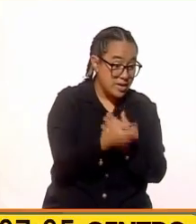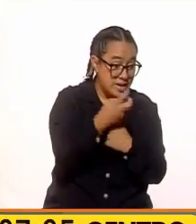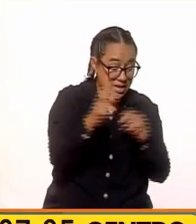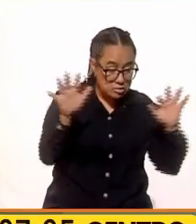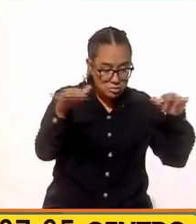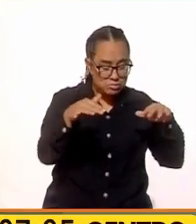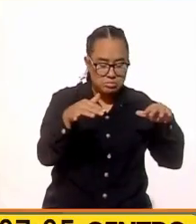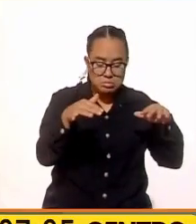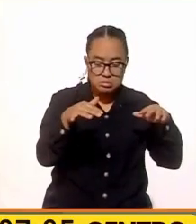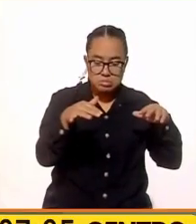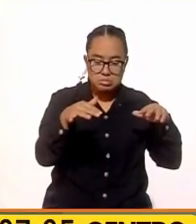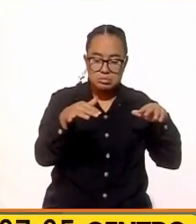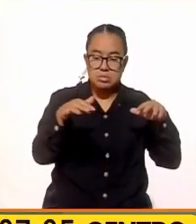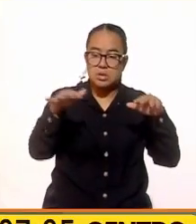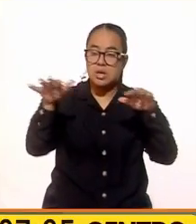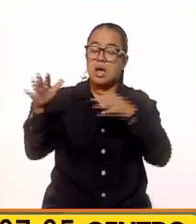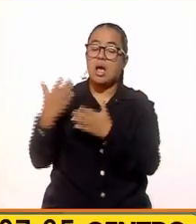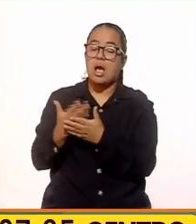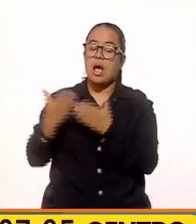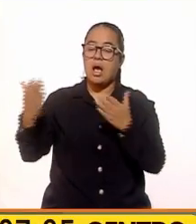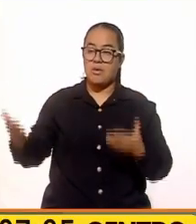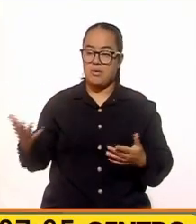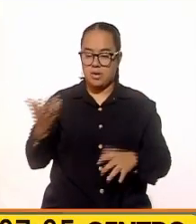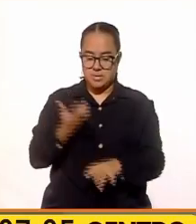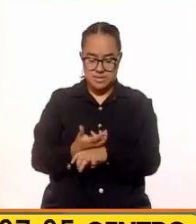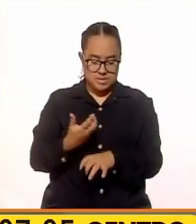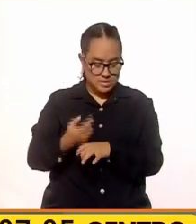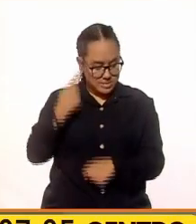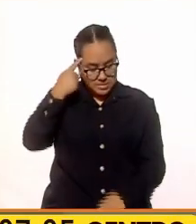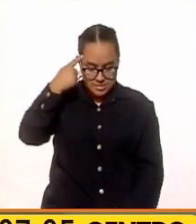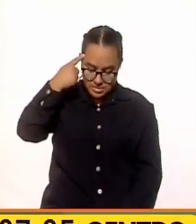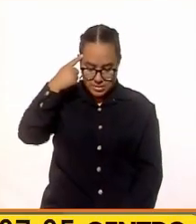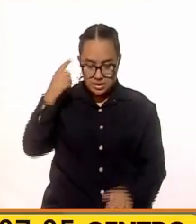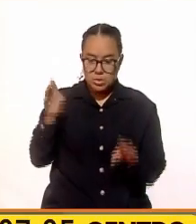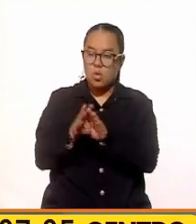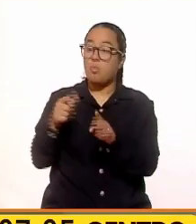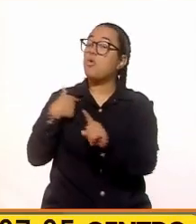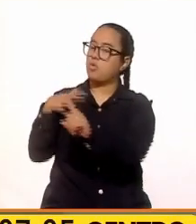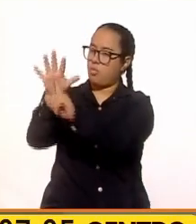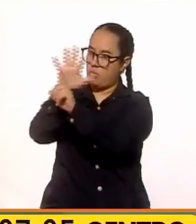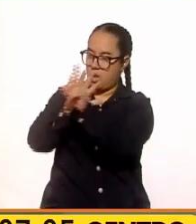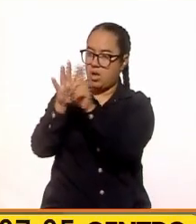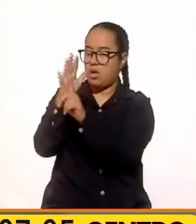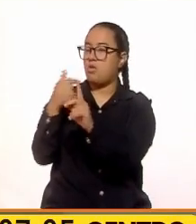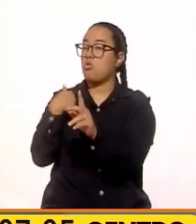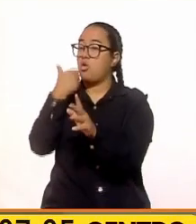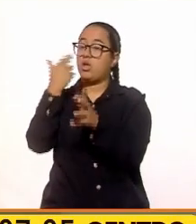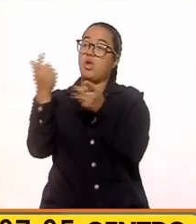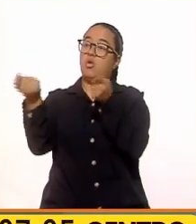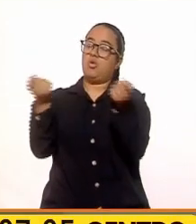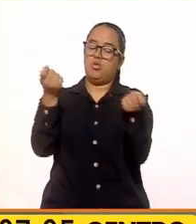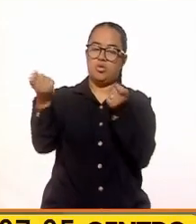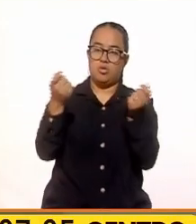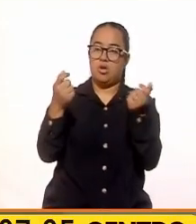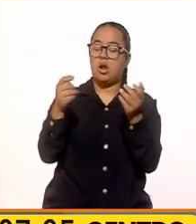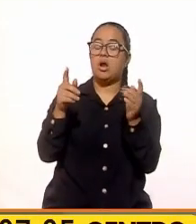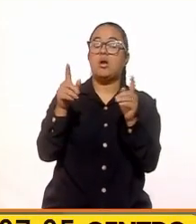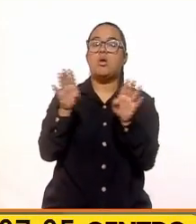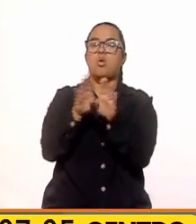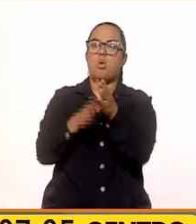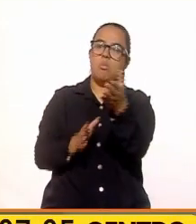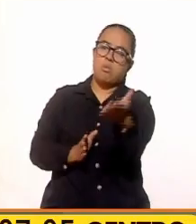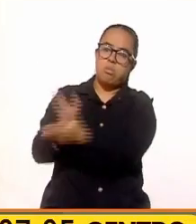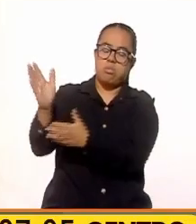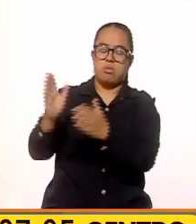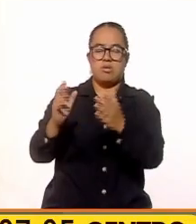mundo, y ha empezado a gobernar el mundo a través de la coerción, el chantaje, la fuerza bruta. Esto es, por supuesto, una